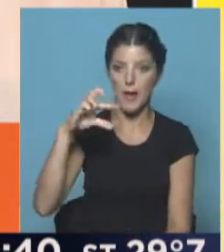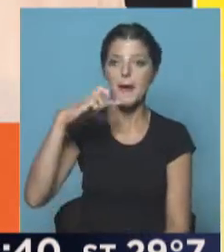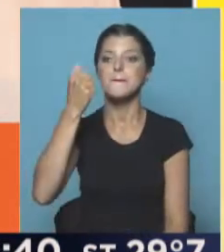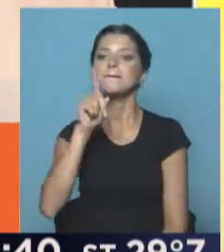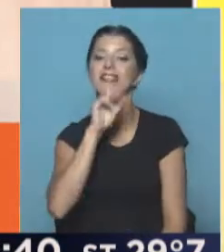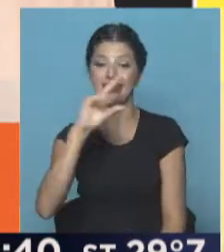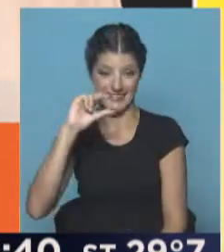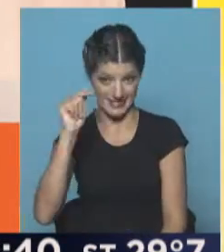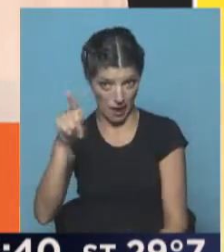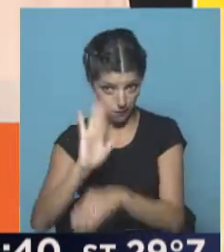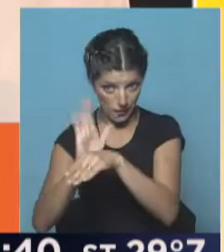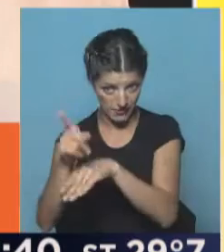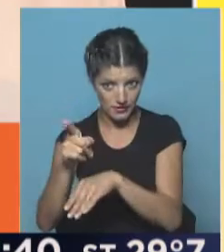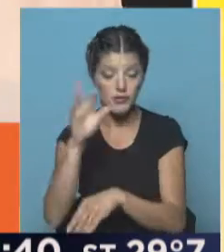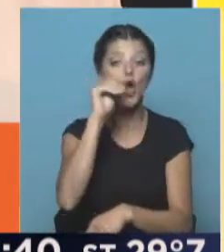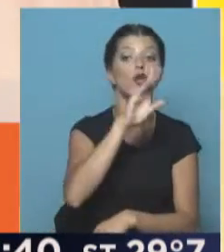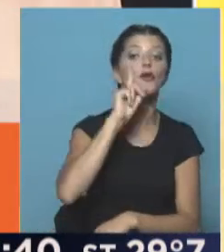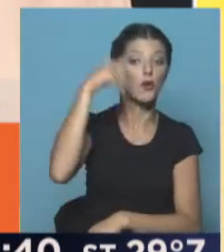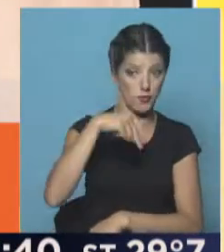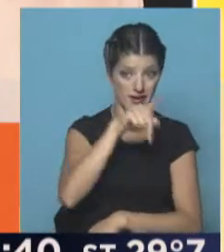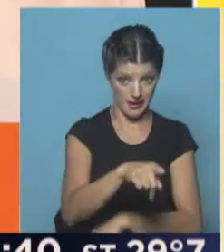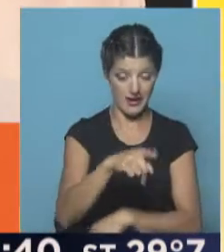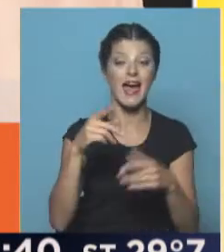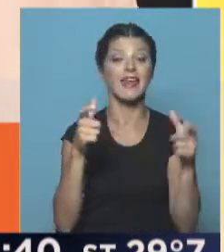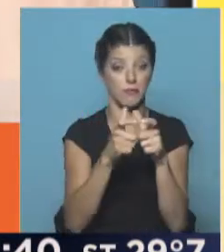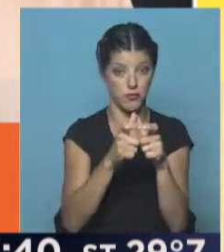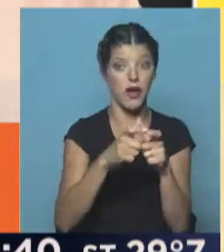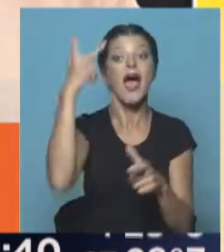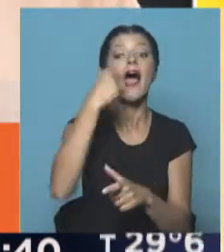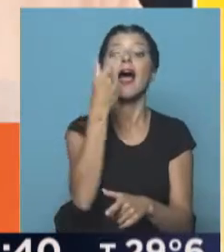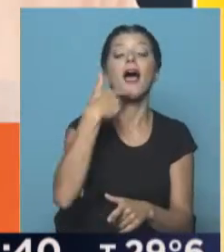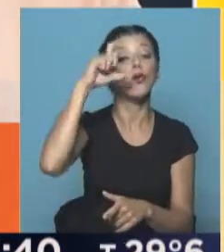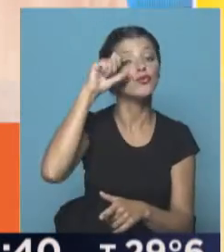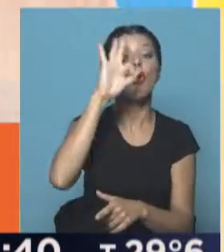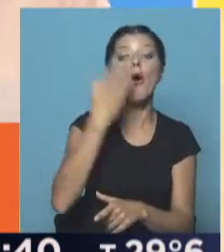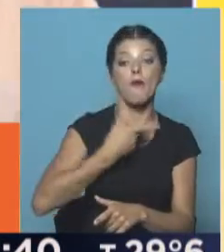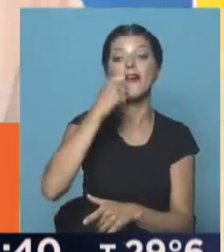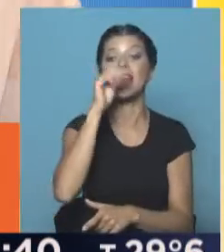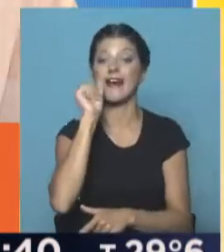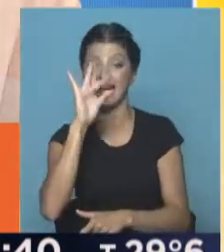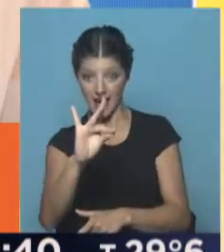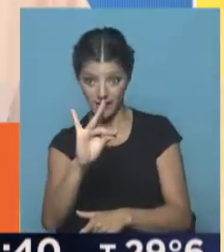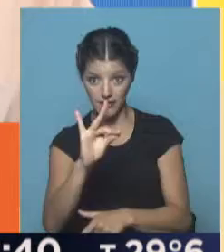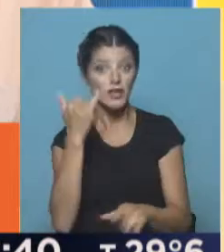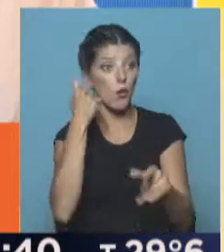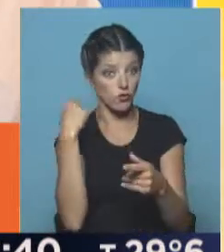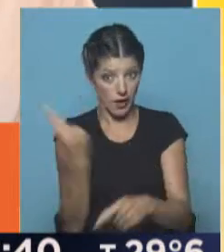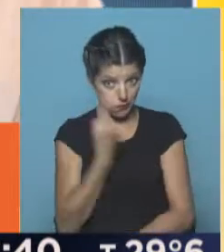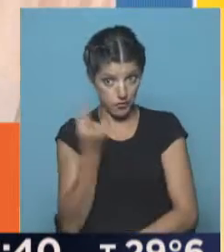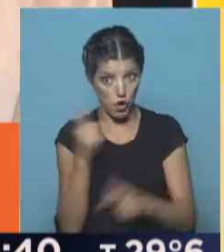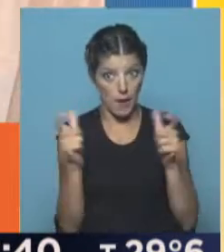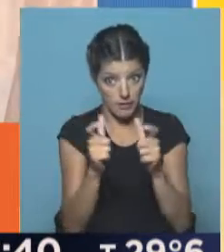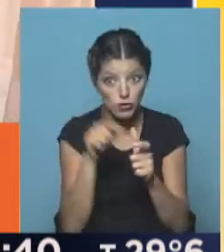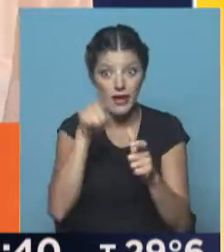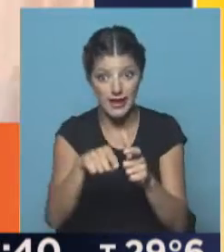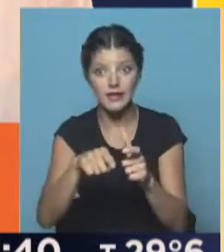entrega de los Oscars. Robin Wright en House of Cards, después de 3 temporadas y habiendo dirigido además capítulos, recién ahí consiguió,